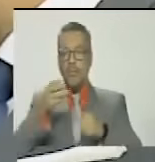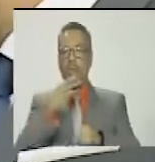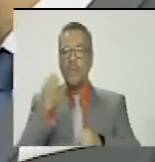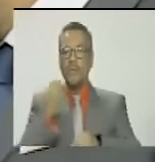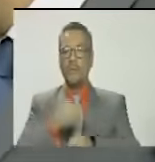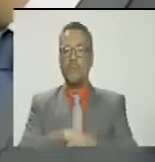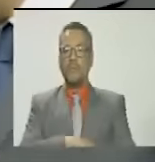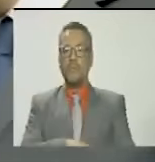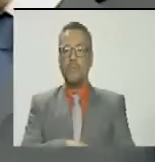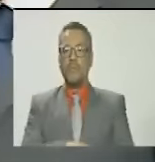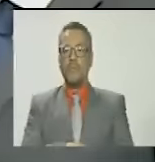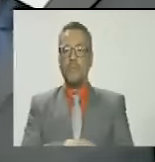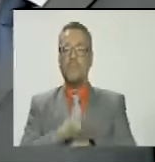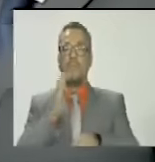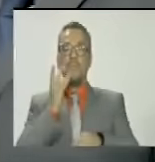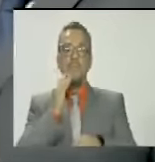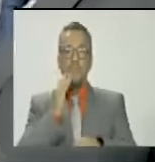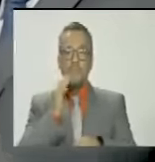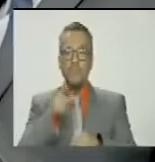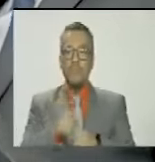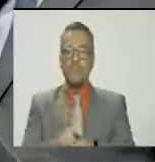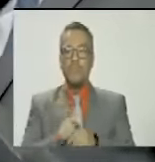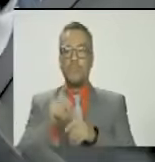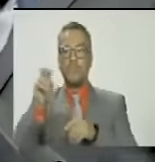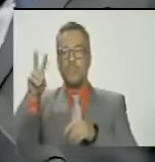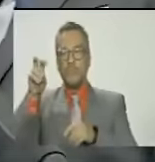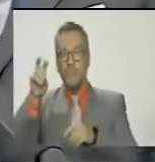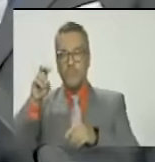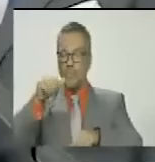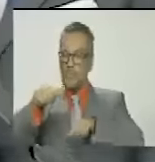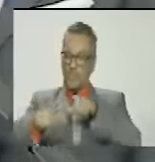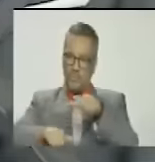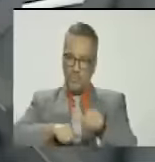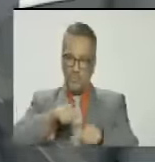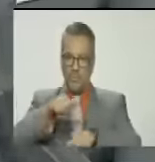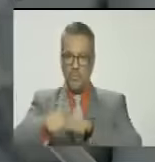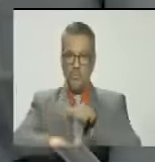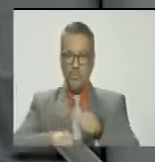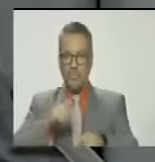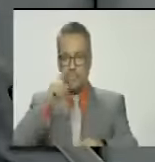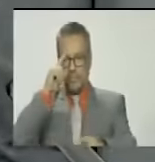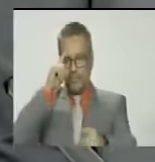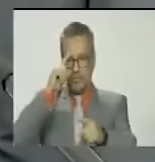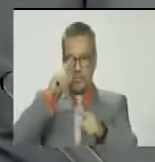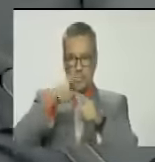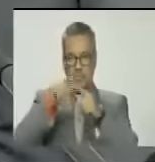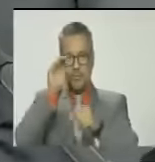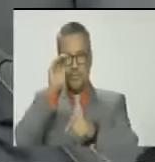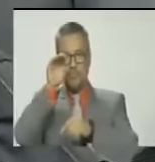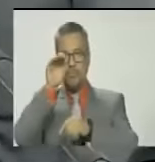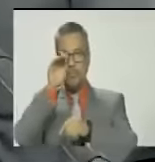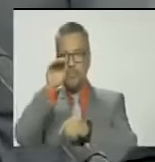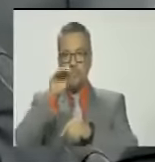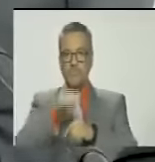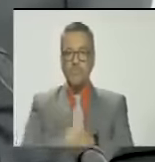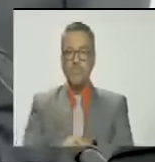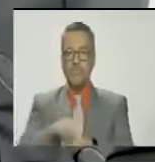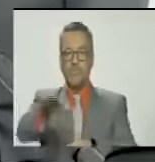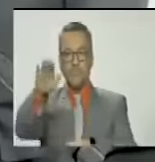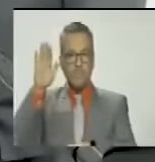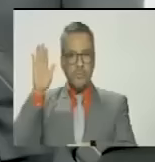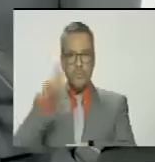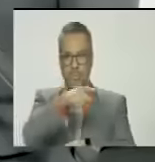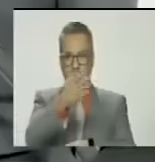joven, ejemplo de las nuevas generaciones que apuntan hacia el futuro, jura